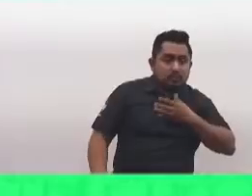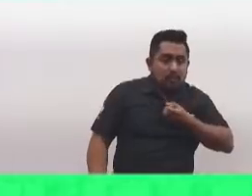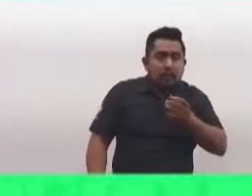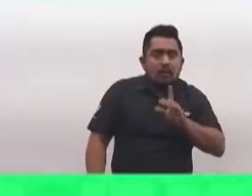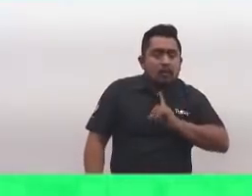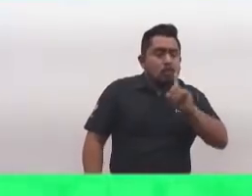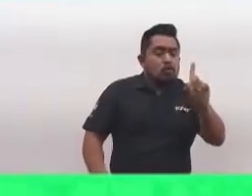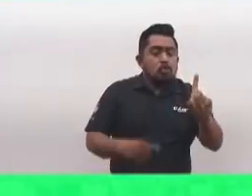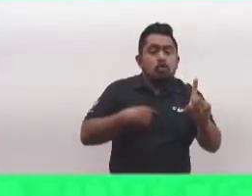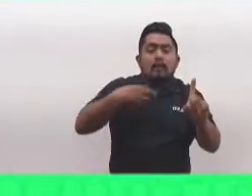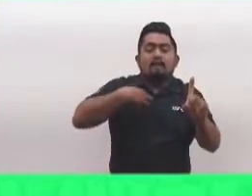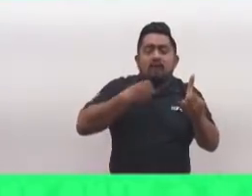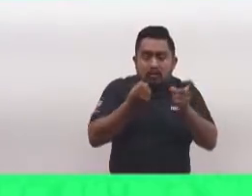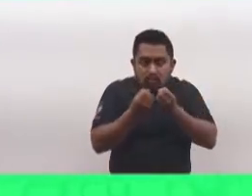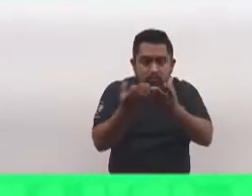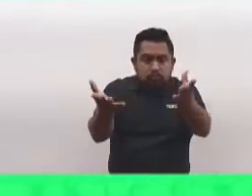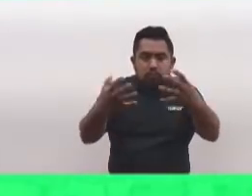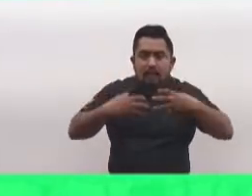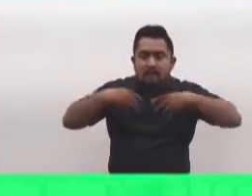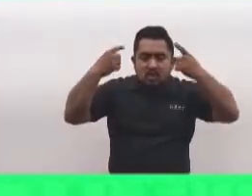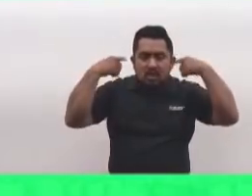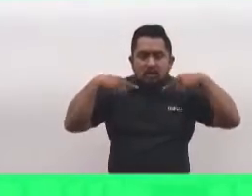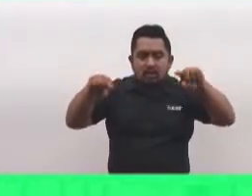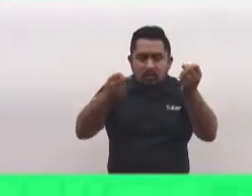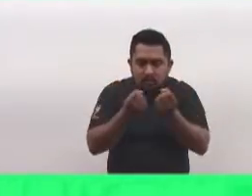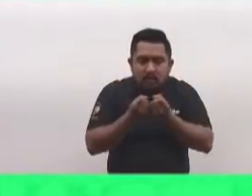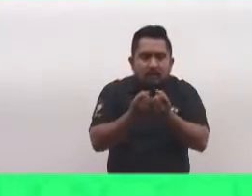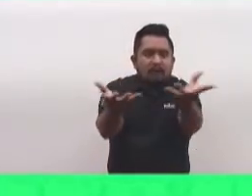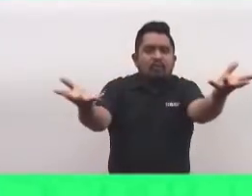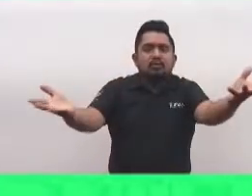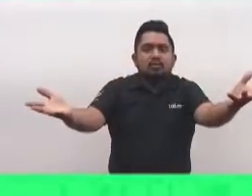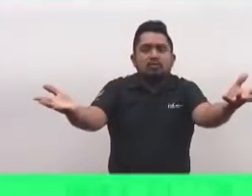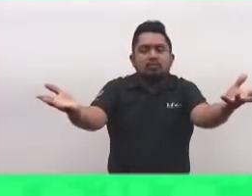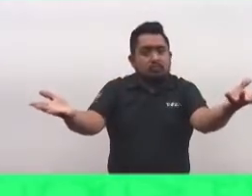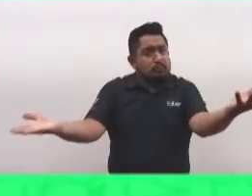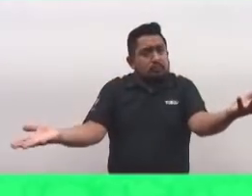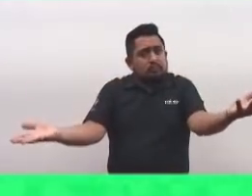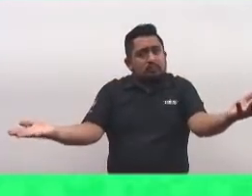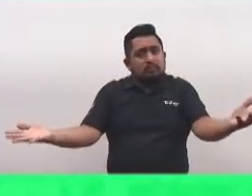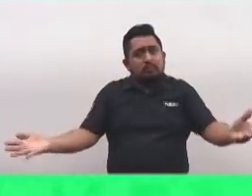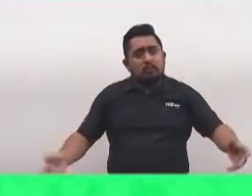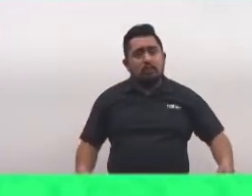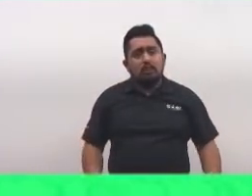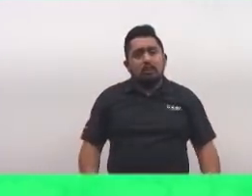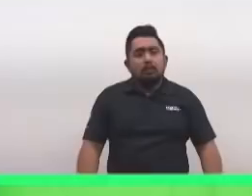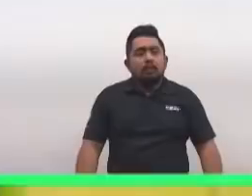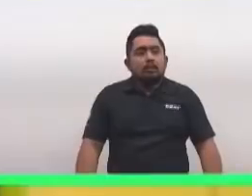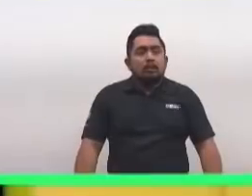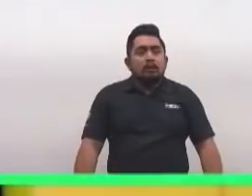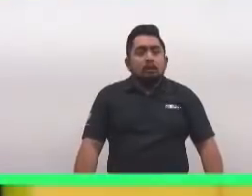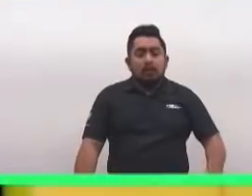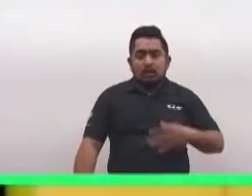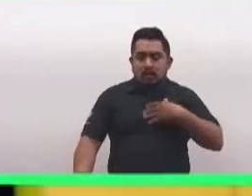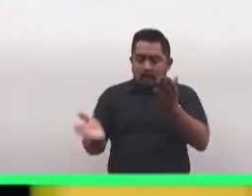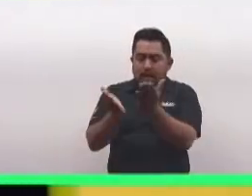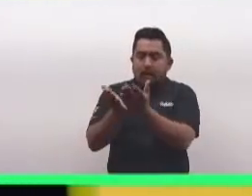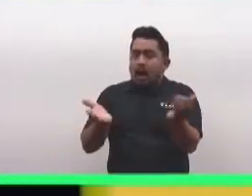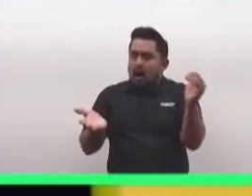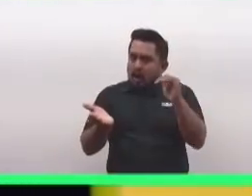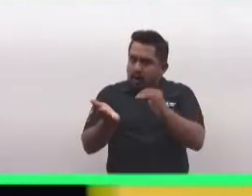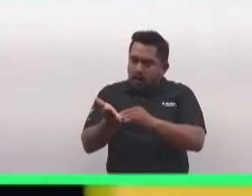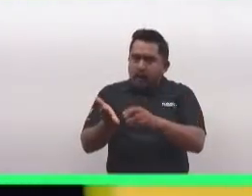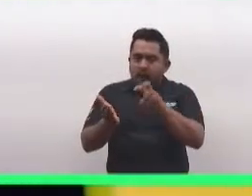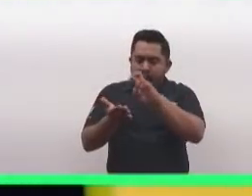vida y que la tengan a quien le alegre esta palabra lo vamos a leer de nuevo